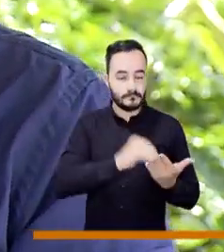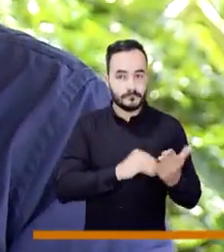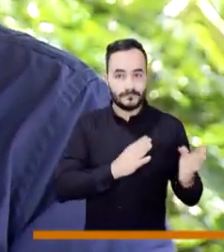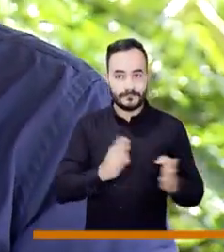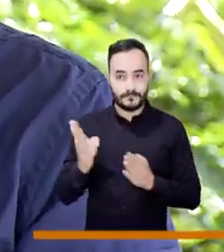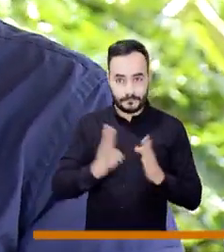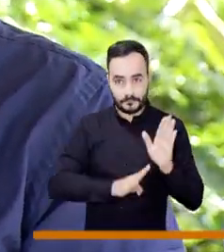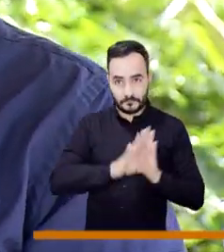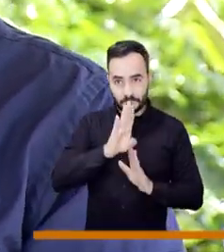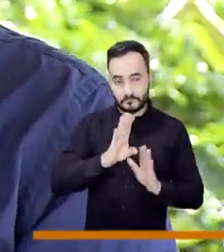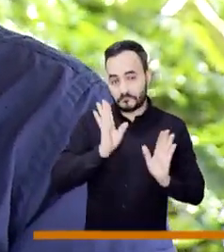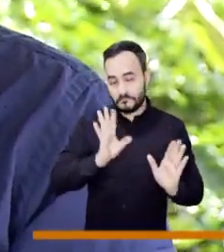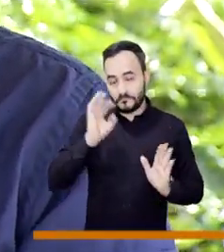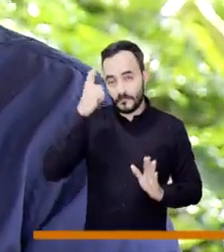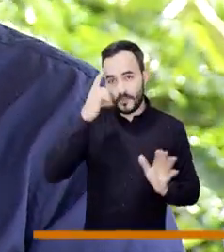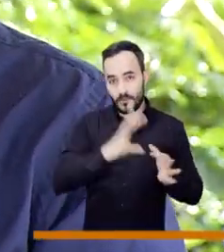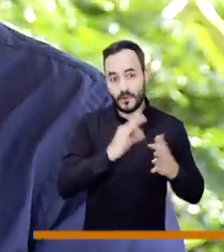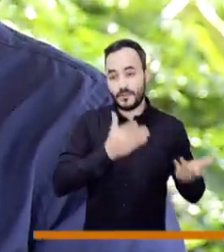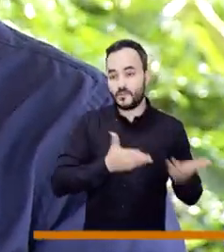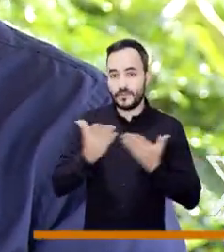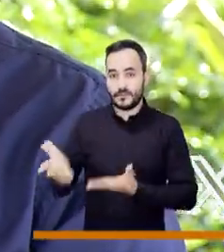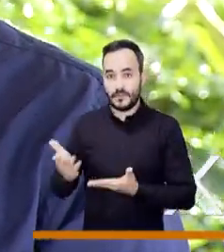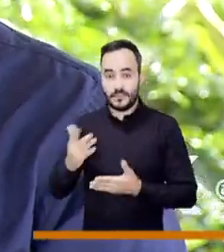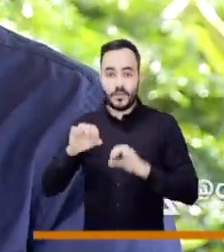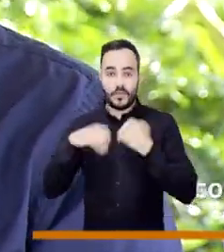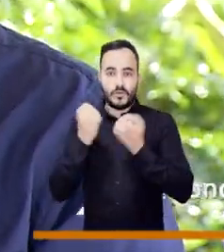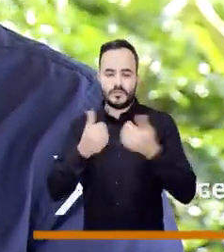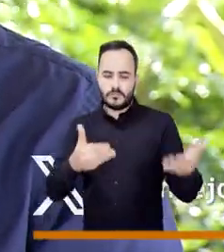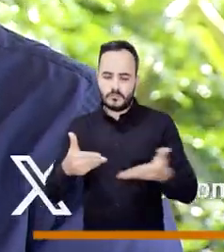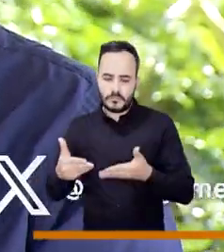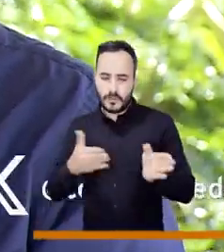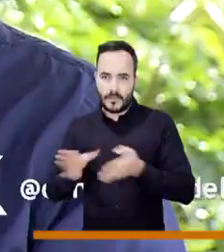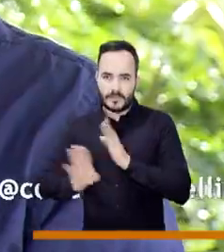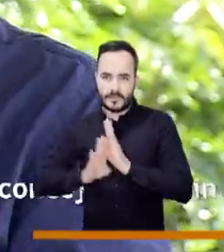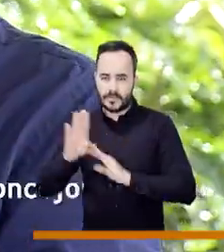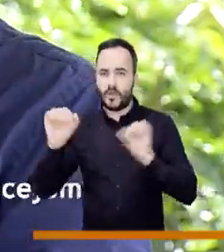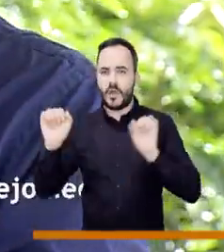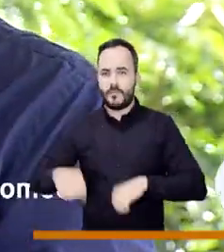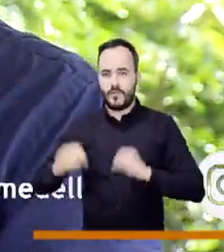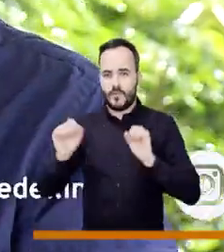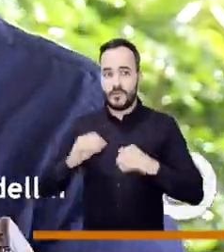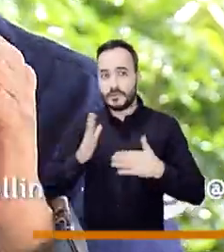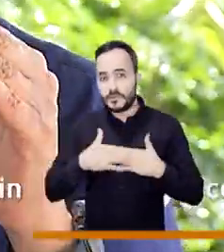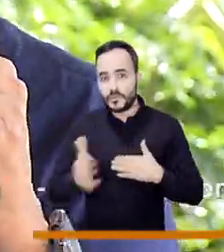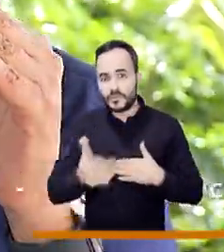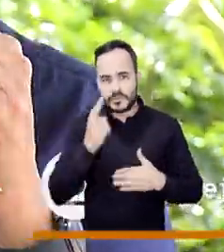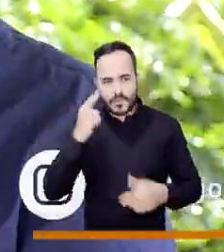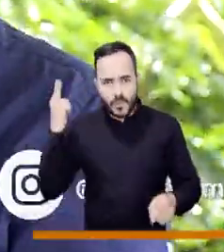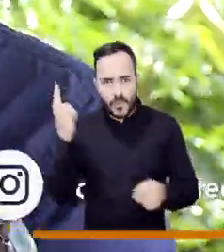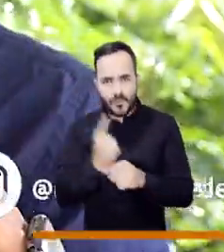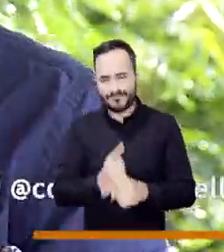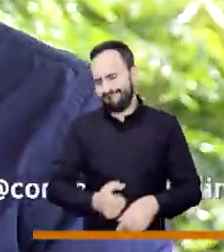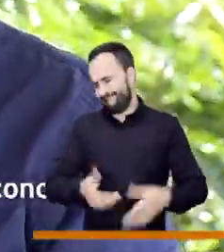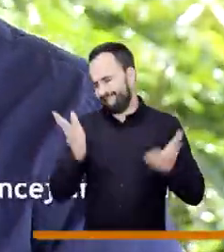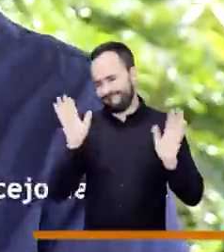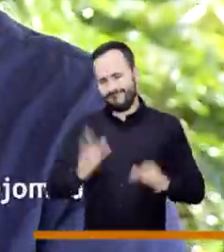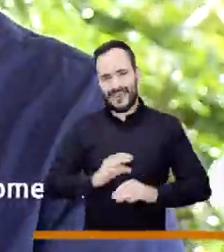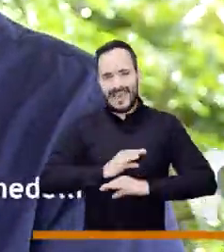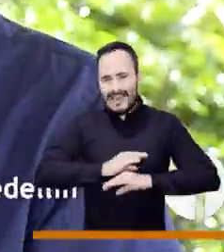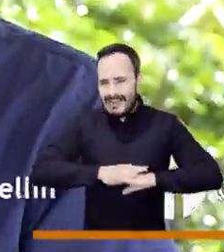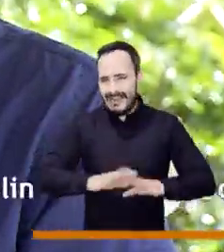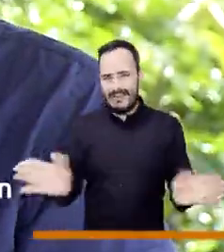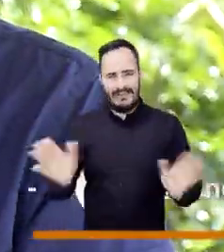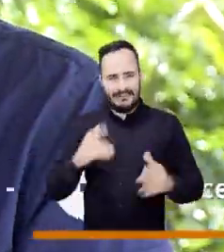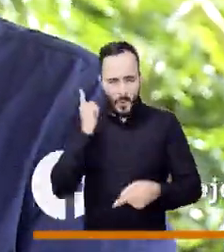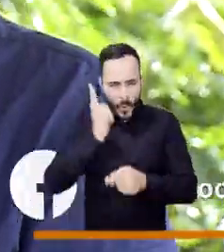de desarrollo que él presentó y lo aprobó el Consejo de Medellín, no cumplió absolutamente nada. Primera